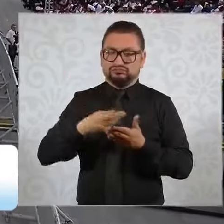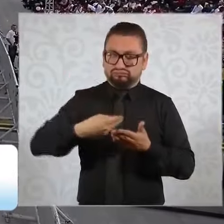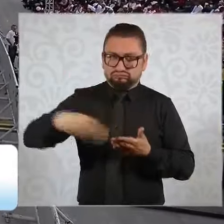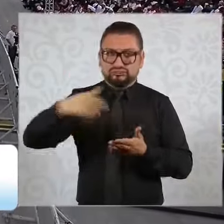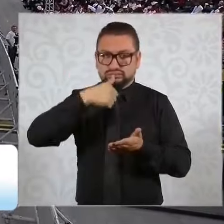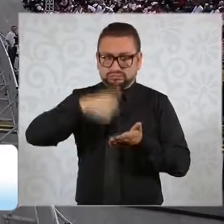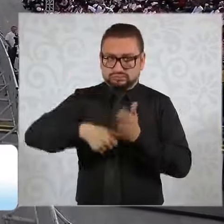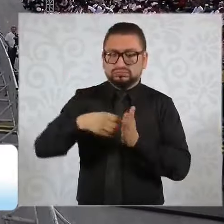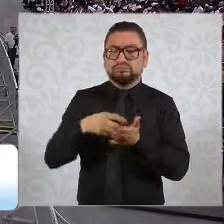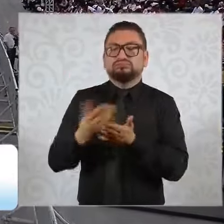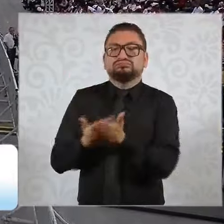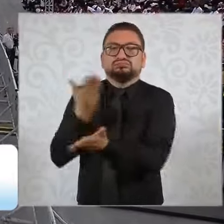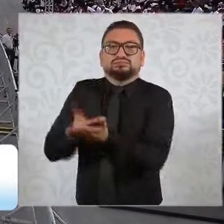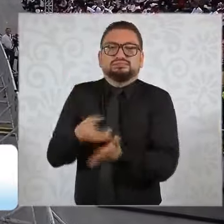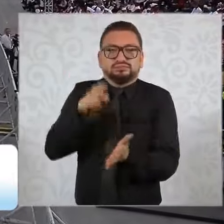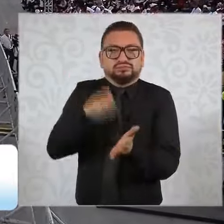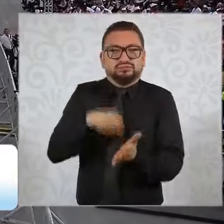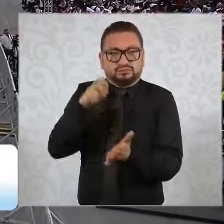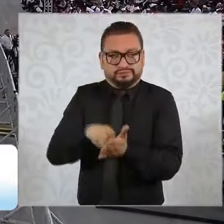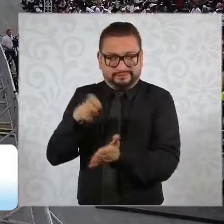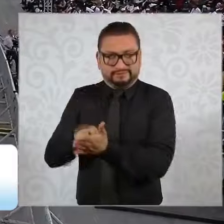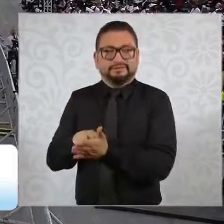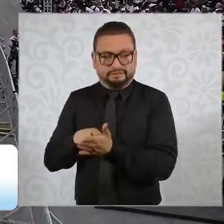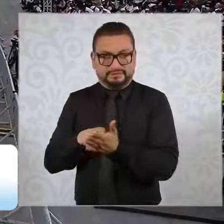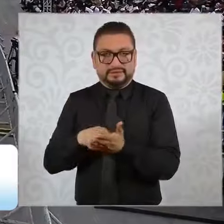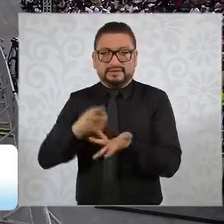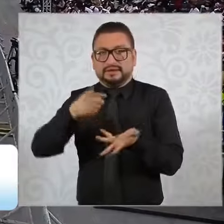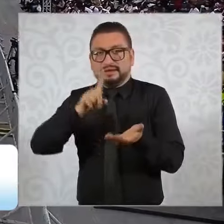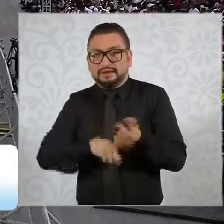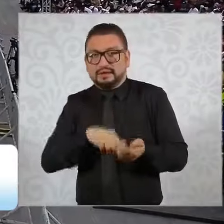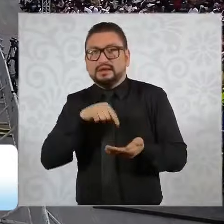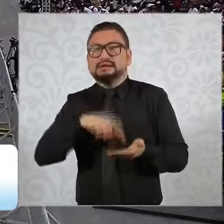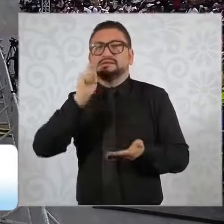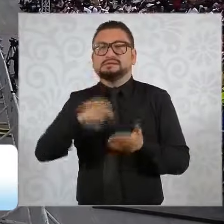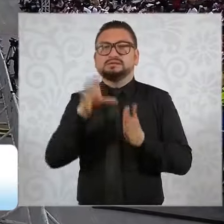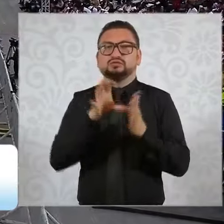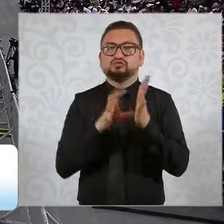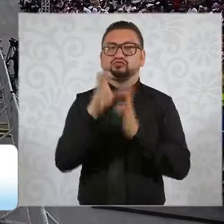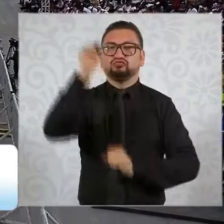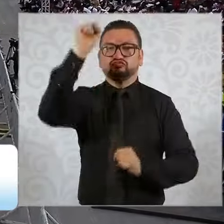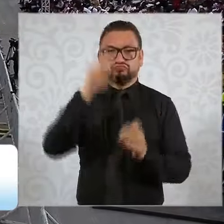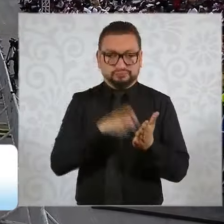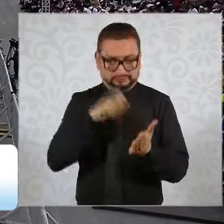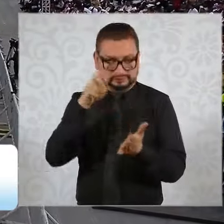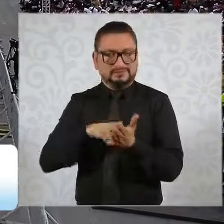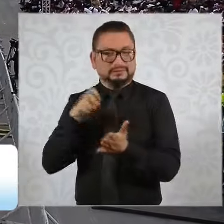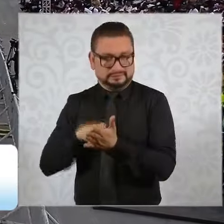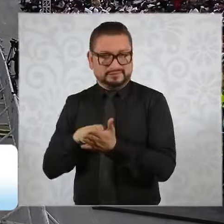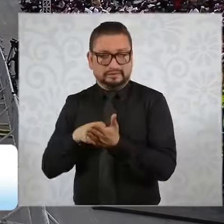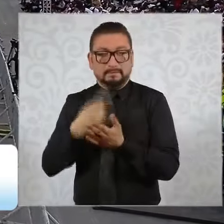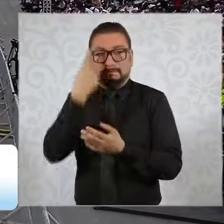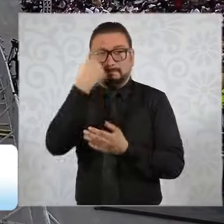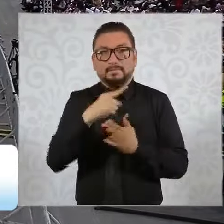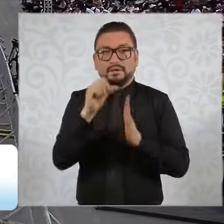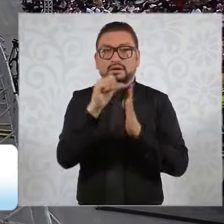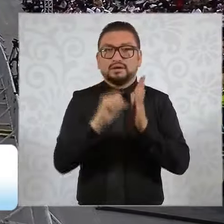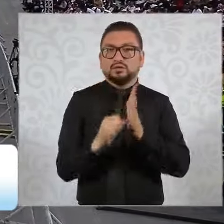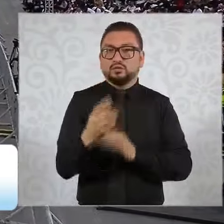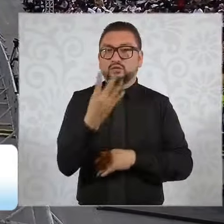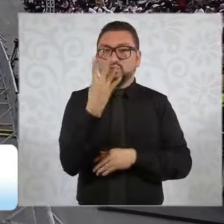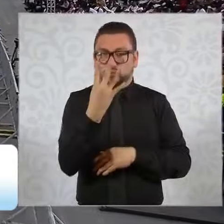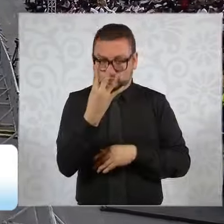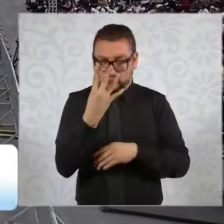paquete de reformas, algunas constitucionales, para que en el artículo 4 de